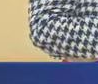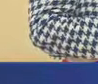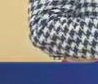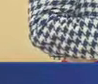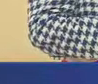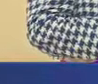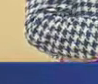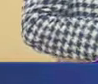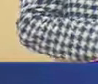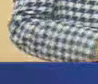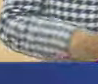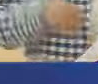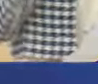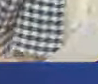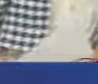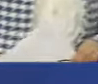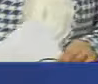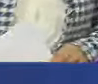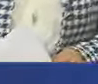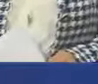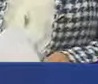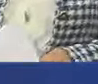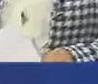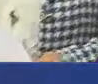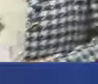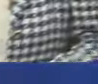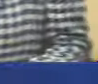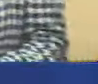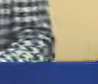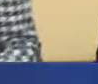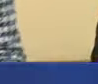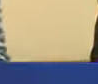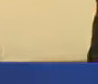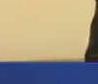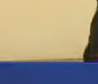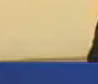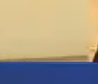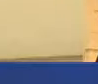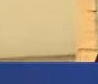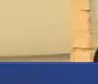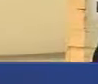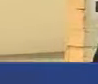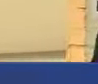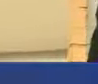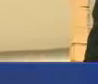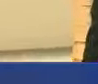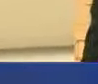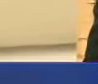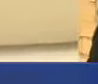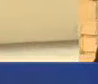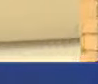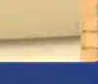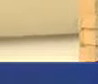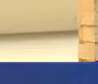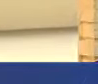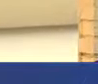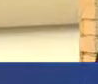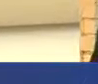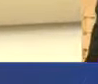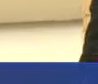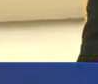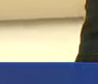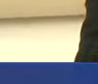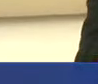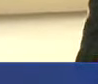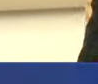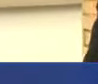trabajo. Muchísimas gracias. Así es, son las declaraciones de la presidenta de la Junta, María Belén Mieles. Según lo que ha mencionado, va por muy